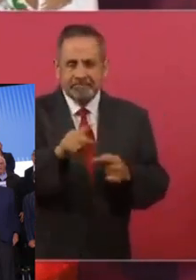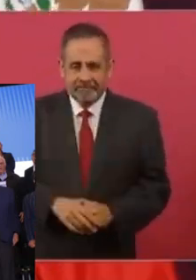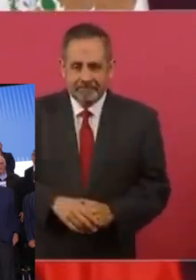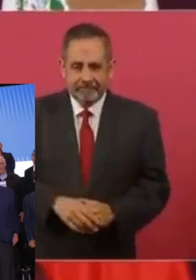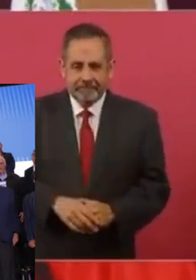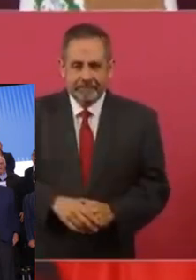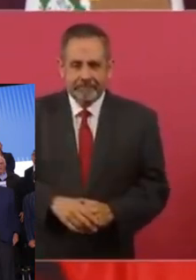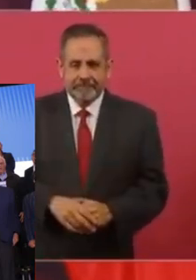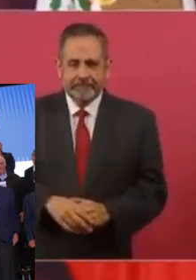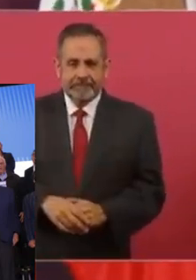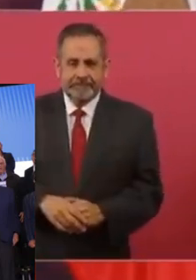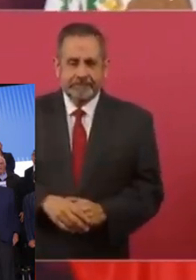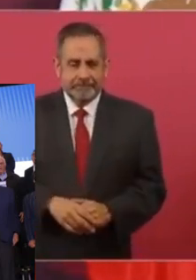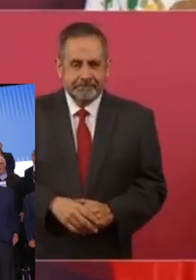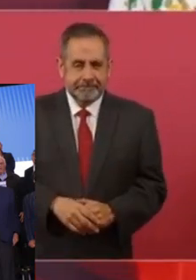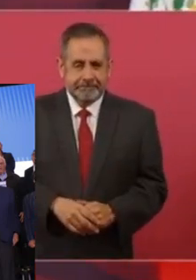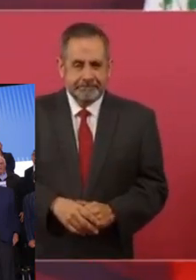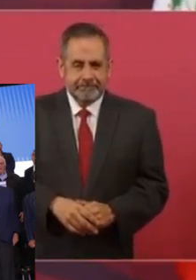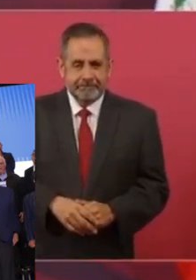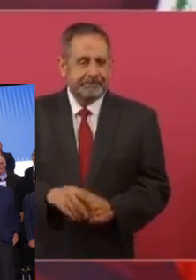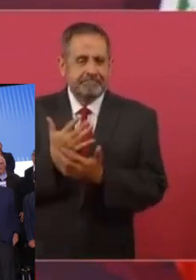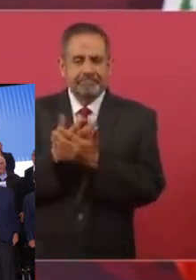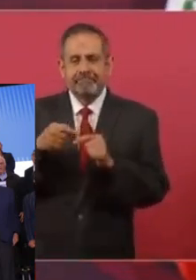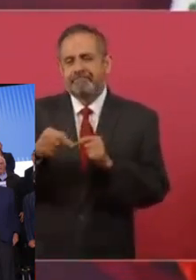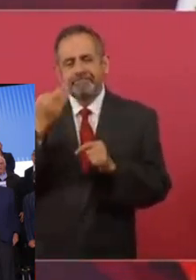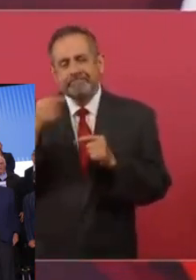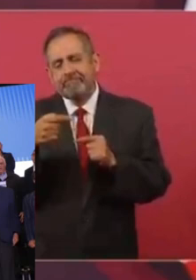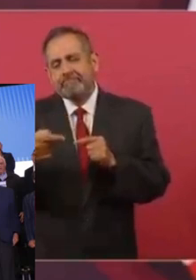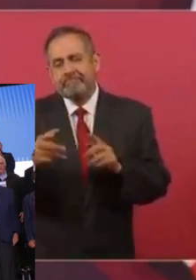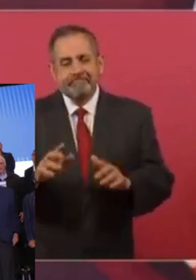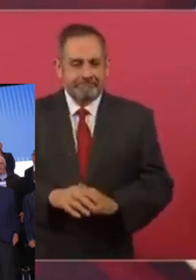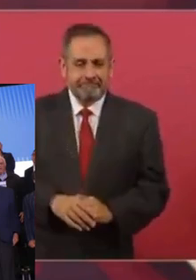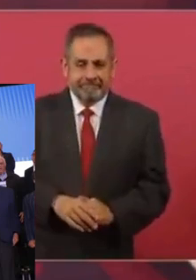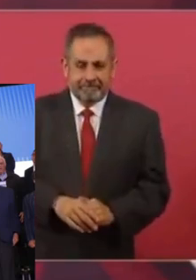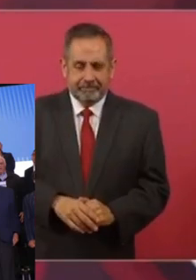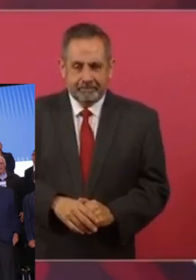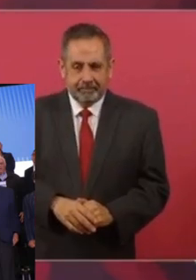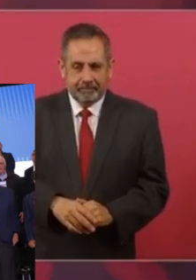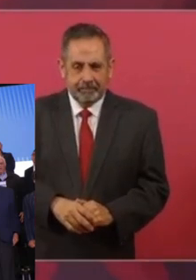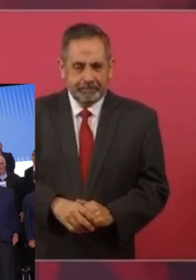porque vamos a esperar un tiempo más. Vamos